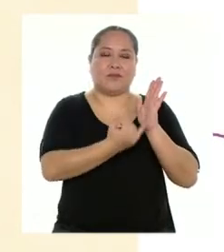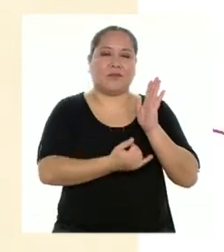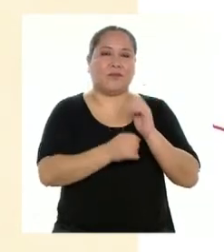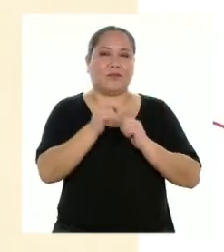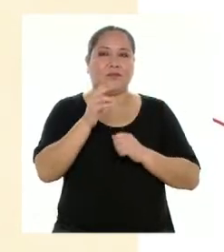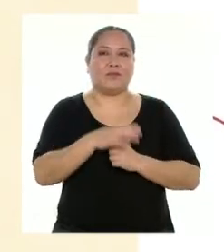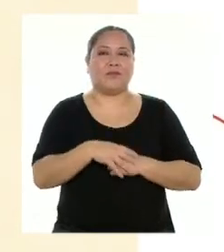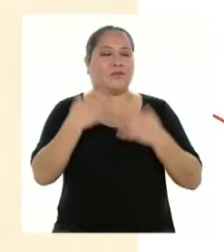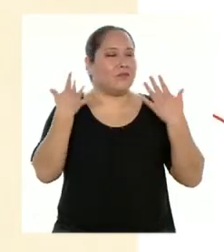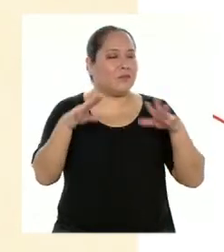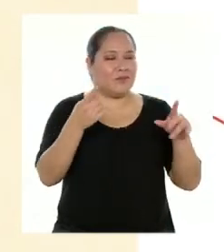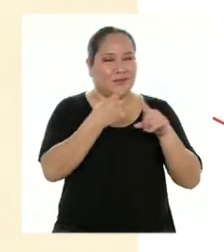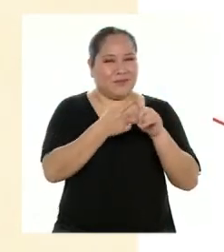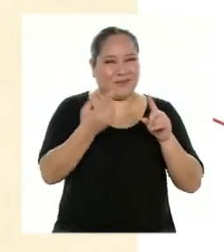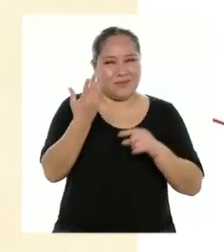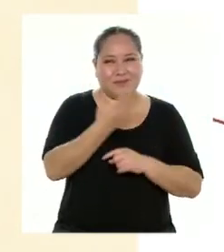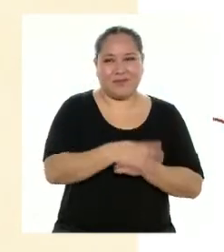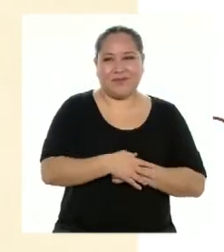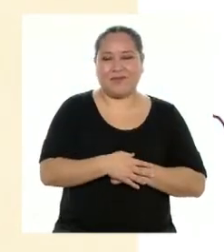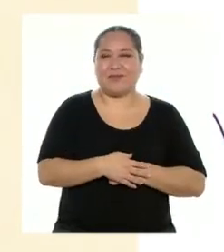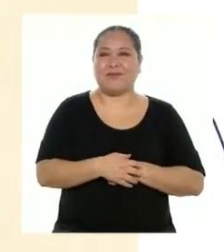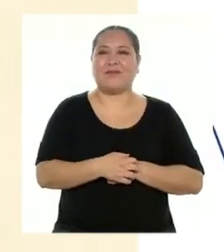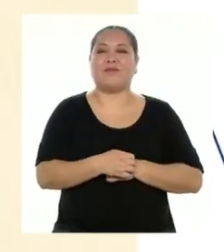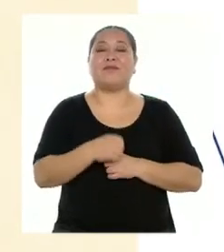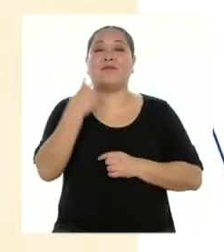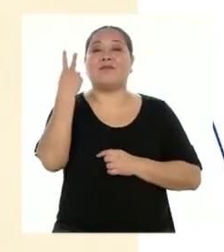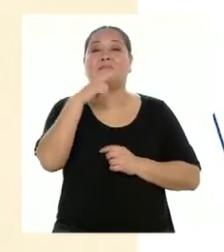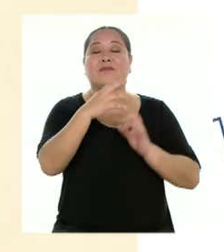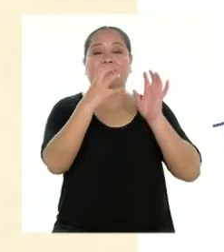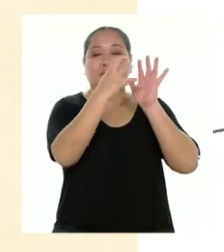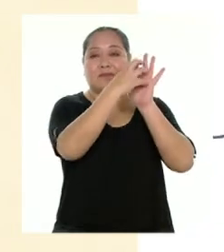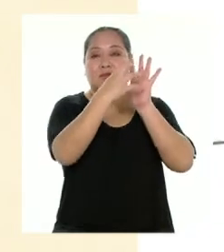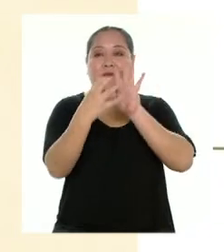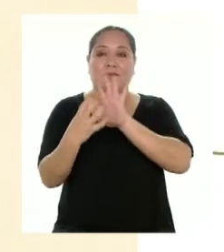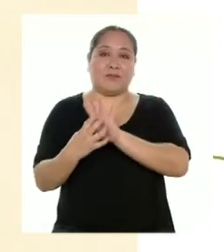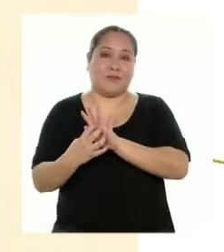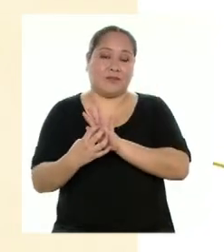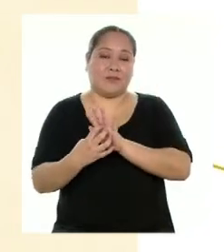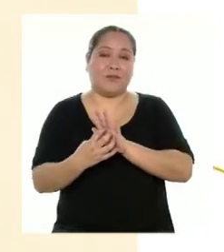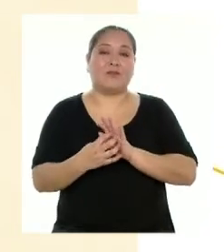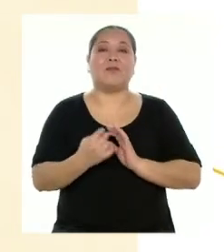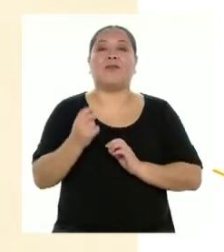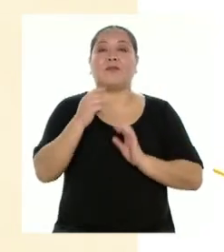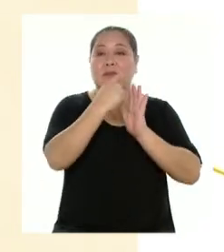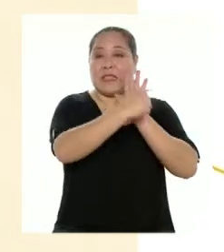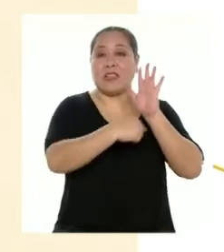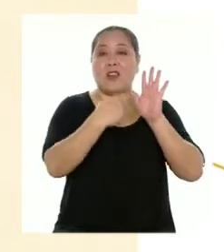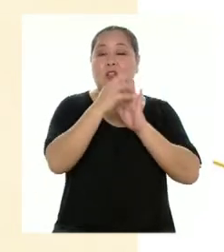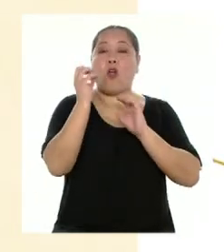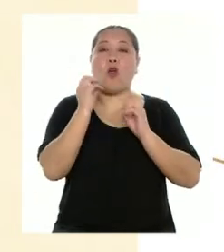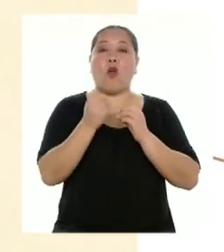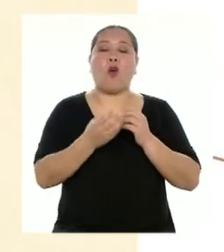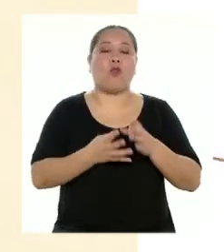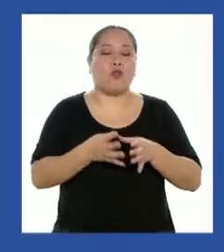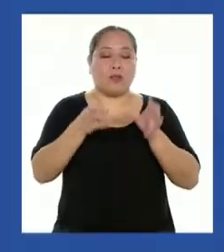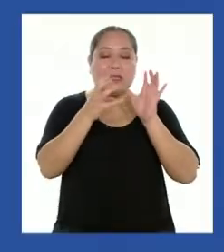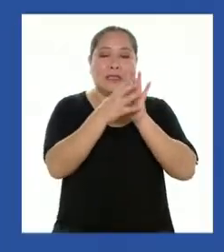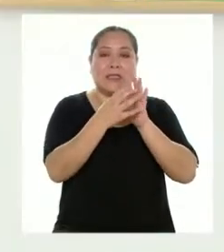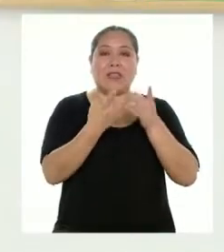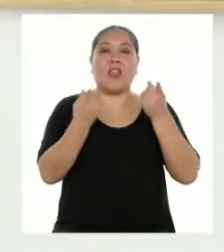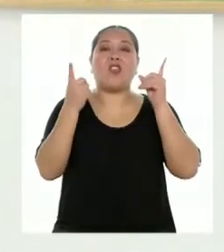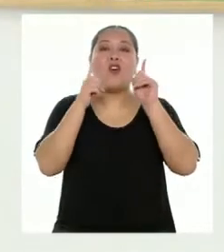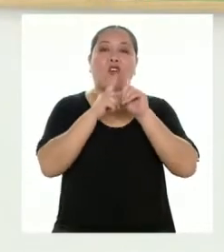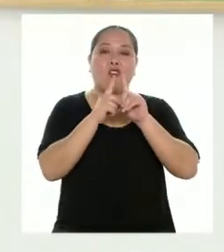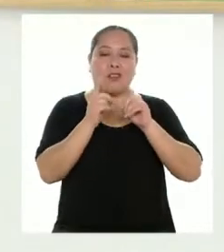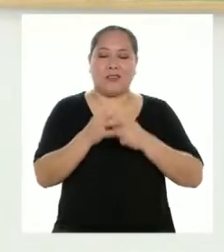cosa. Vamos con el gráfico circular, que también es llamado el de torta. Ay, ya me dio hambre.